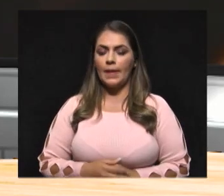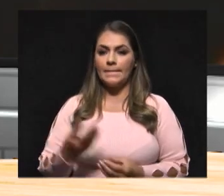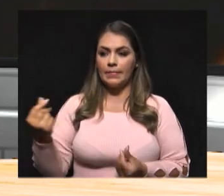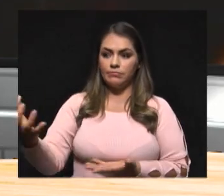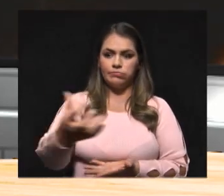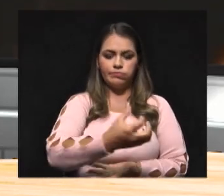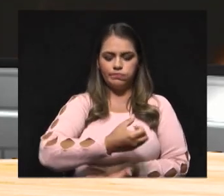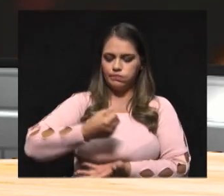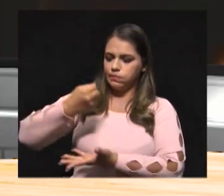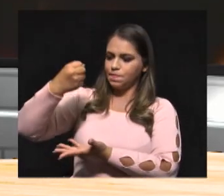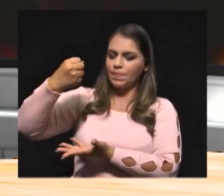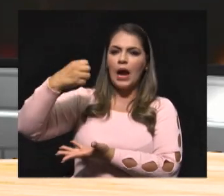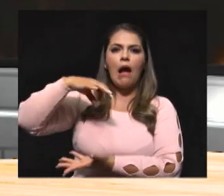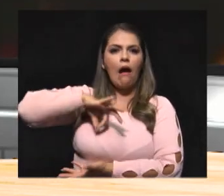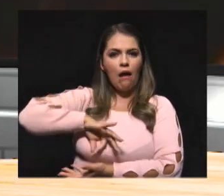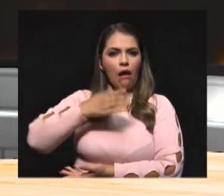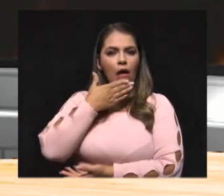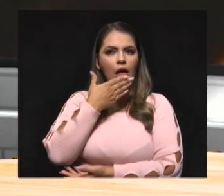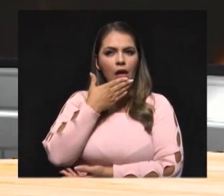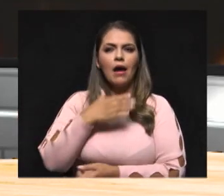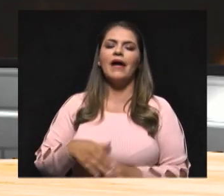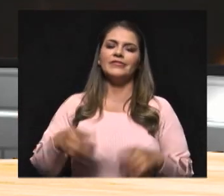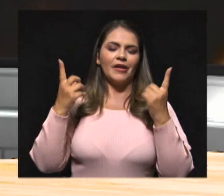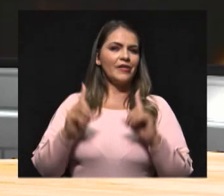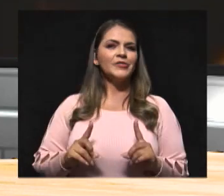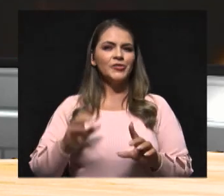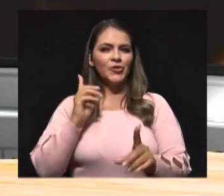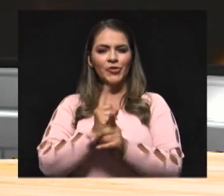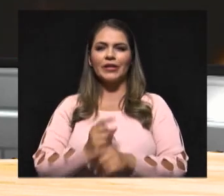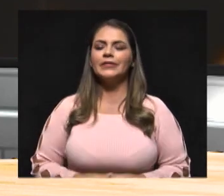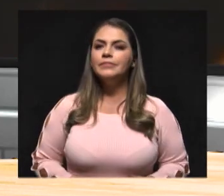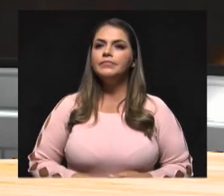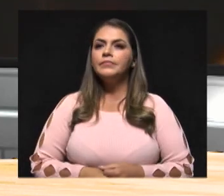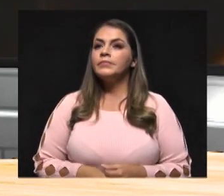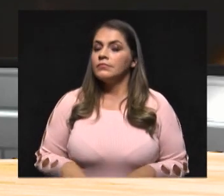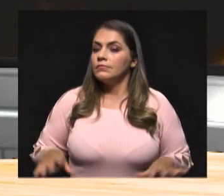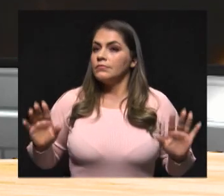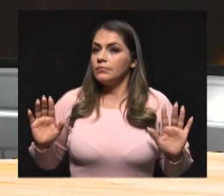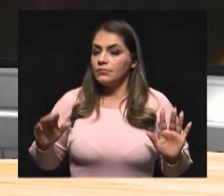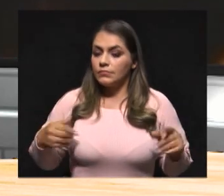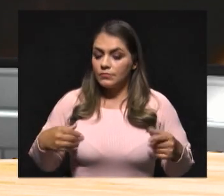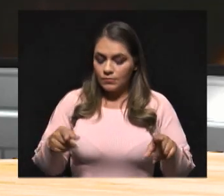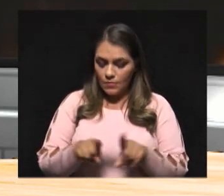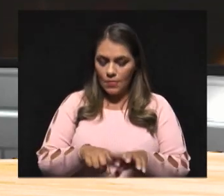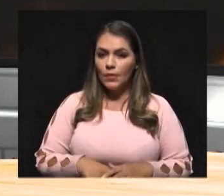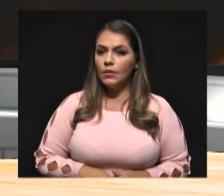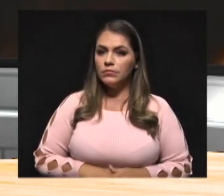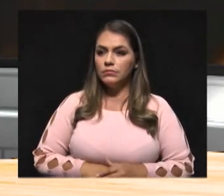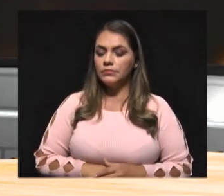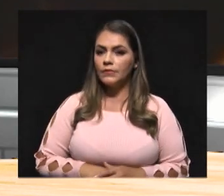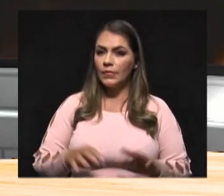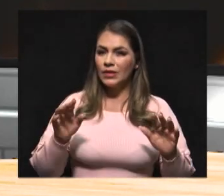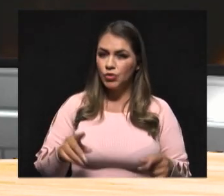que nos puede generar el turismo entonces tomamos decisiones más hacer no es sólo necesario ser técnico es